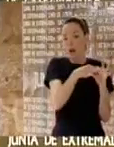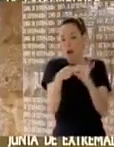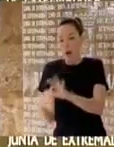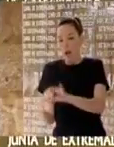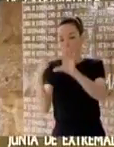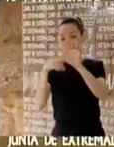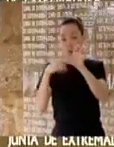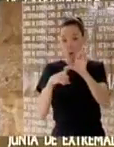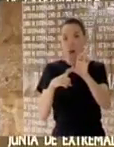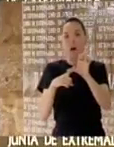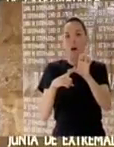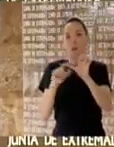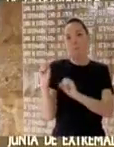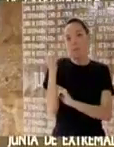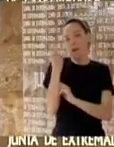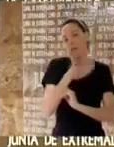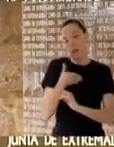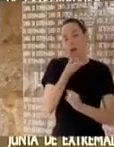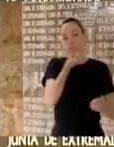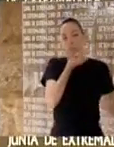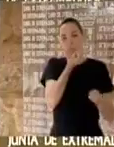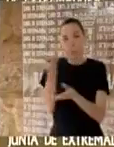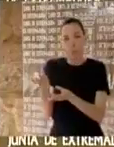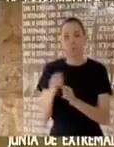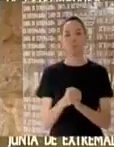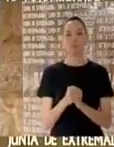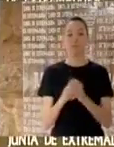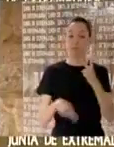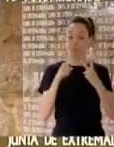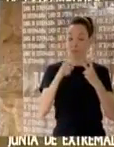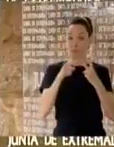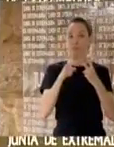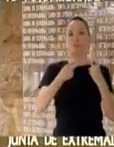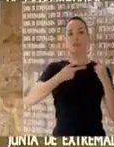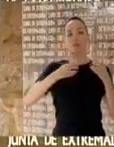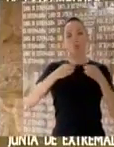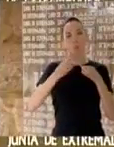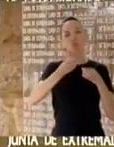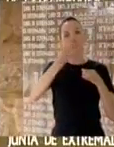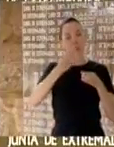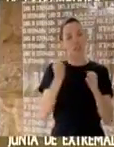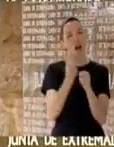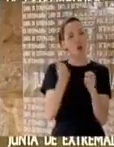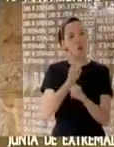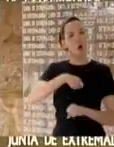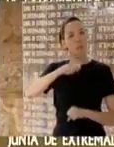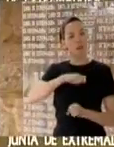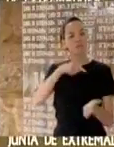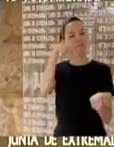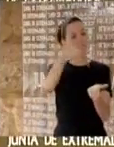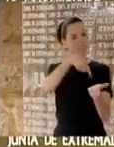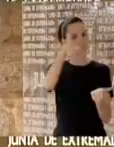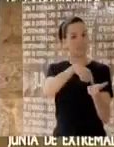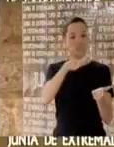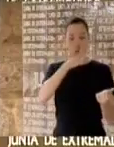también con el Estado autonómico que me gustaría compartir con ustedes. La exigencia por parte del Partido Socialista Obrero Español, como me corresponde